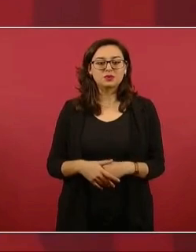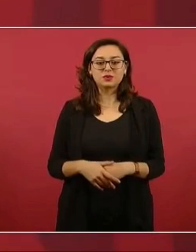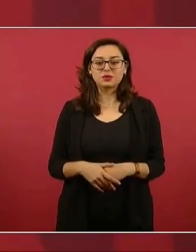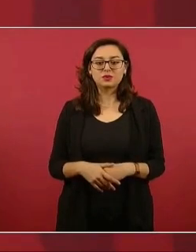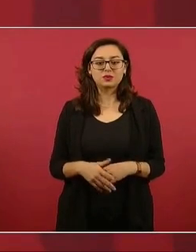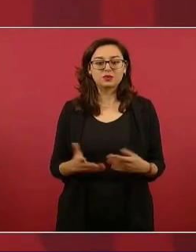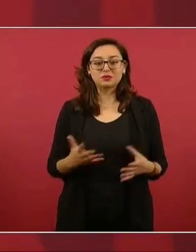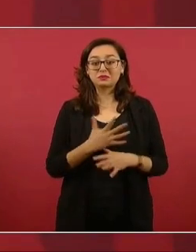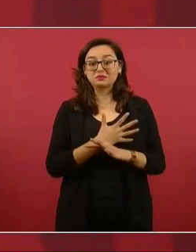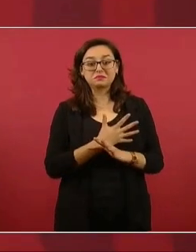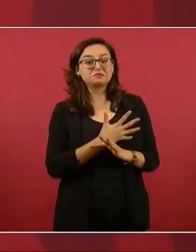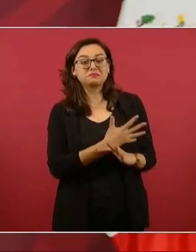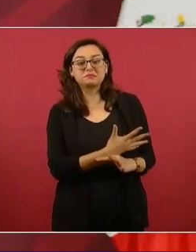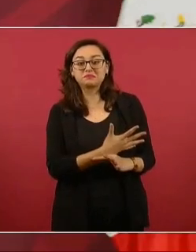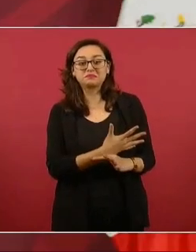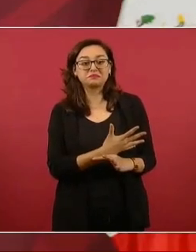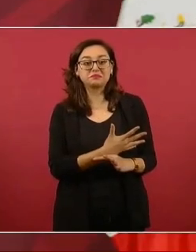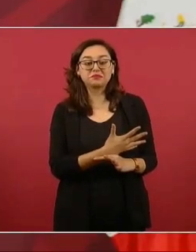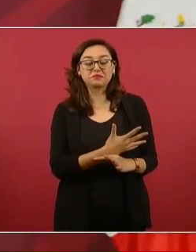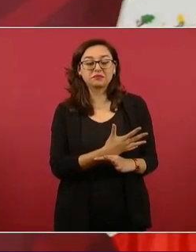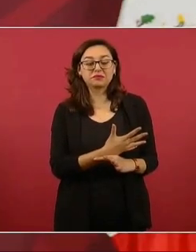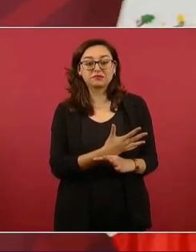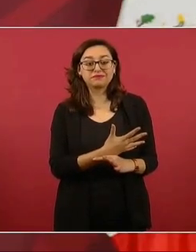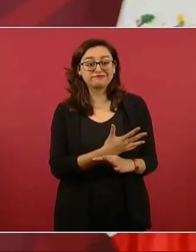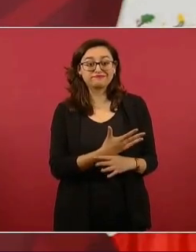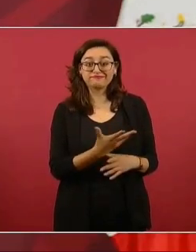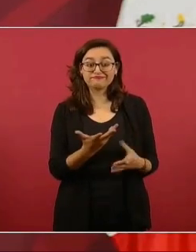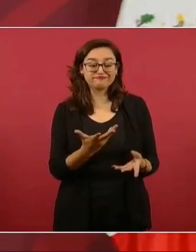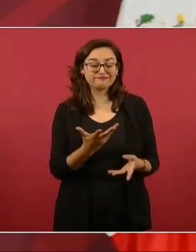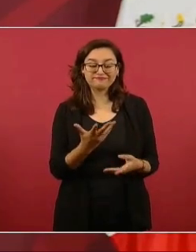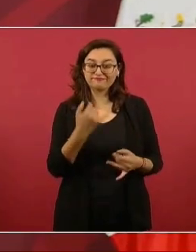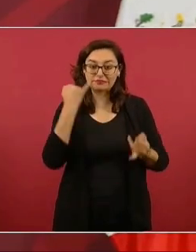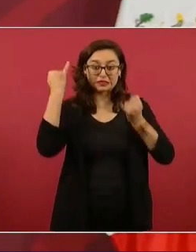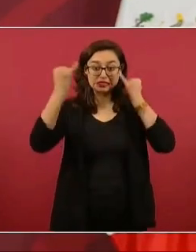la excusa, el pretexto, la mentira